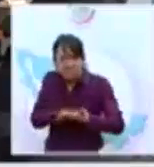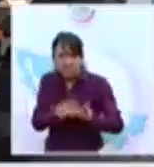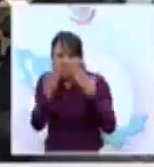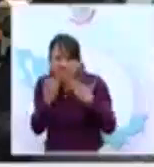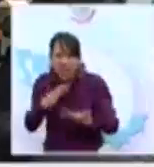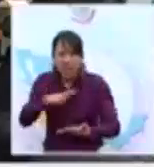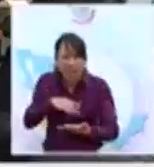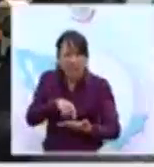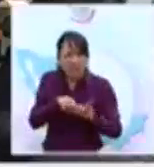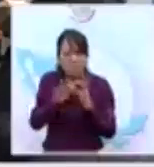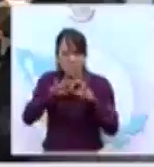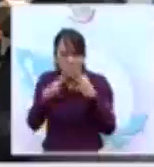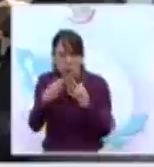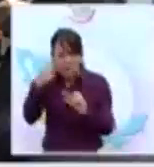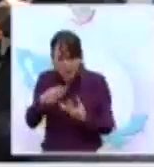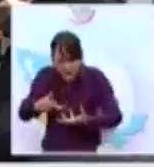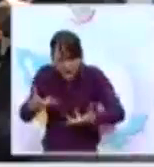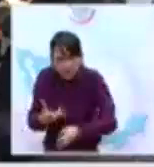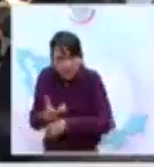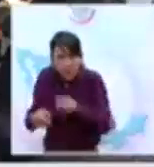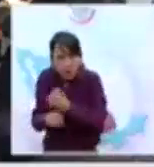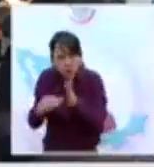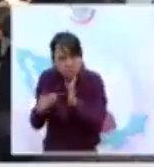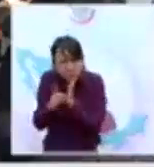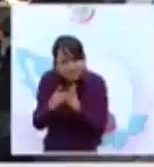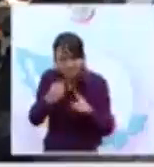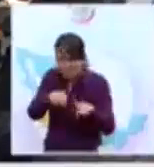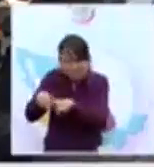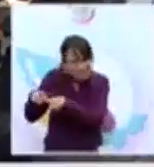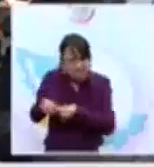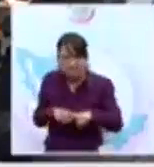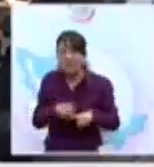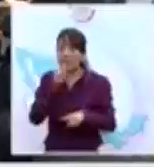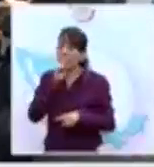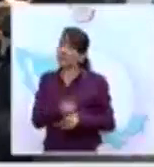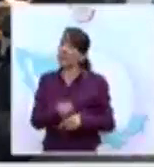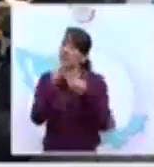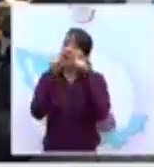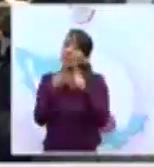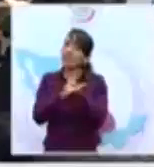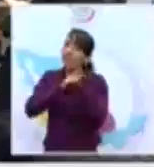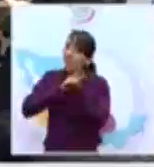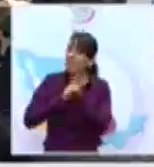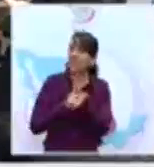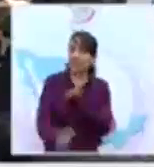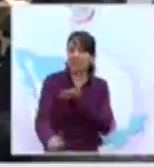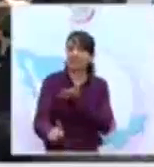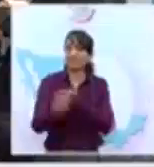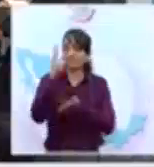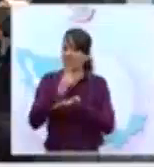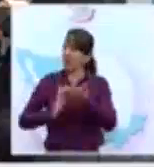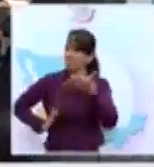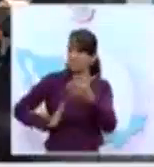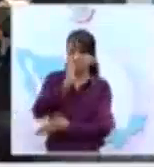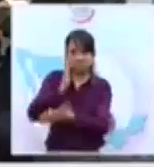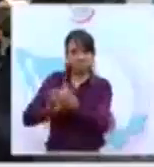metodología y la definición de los derechos, del acceso efectivo a los derechos.